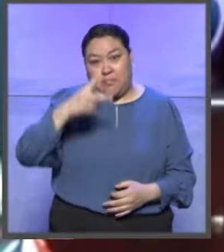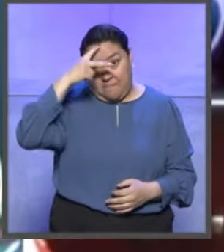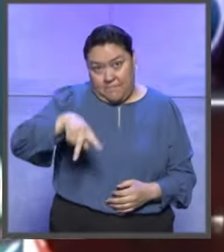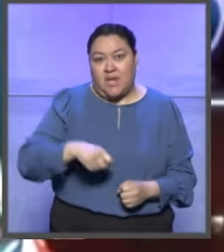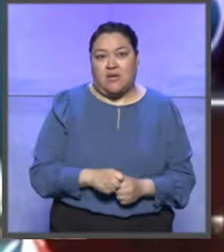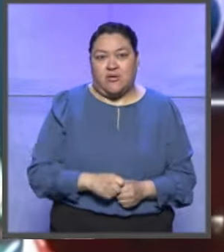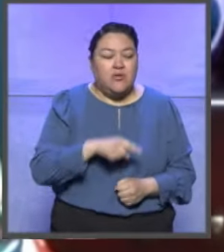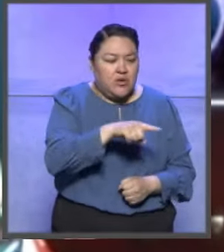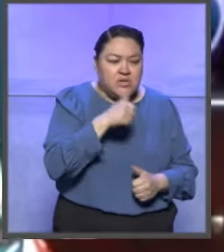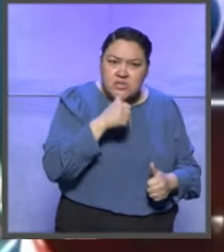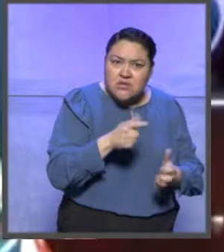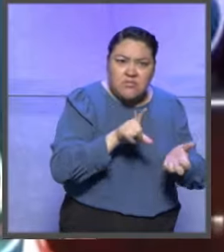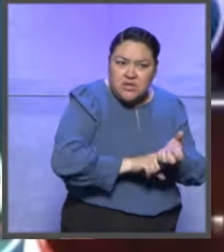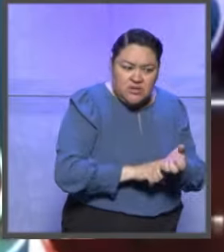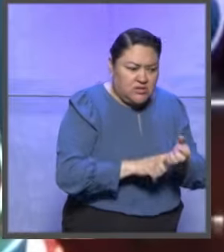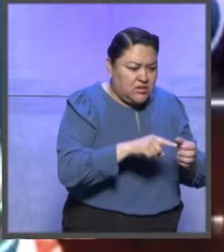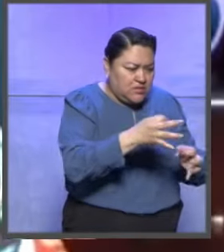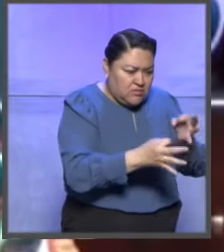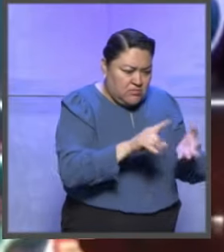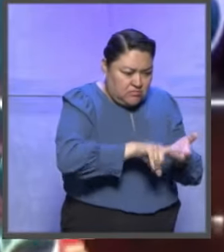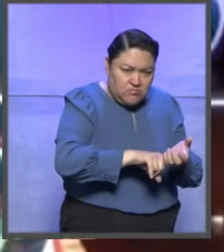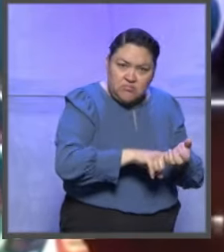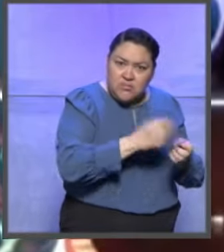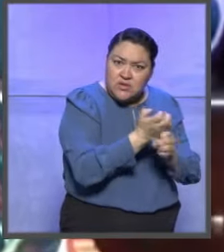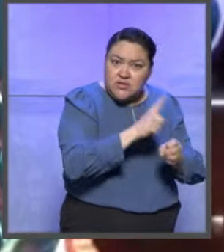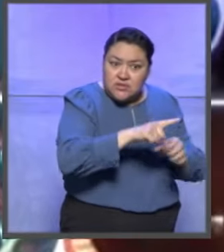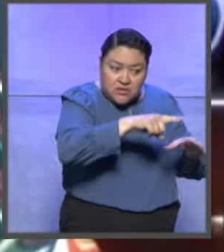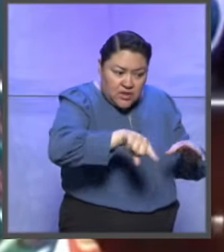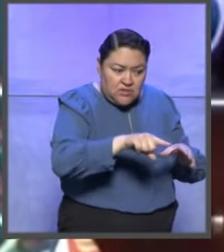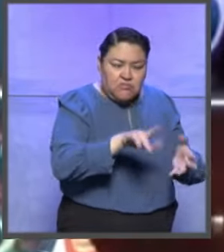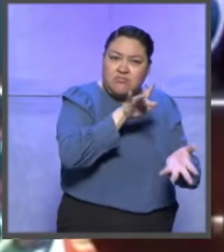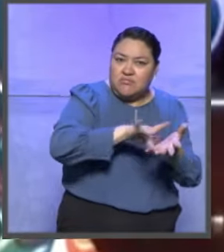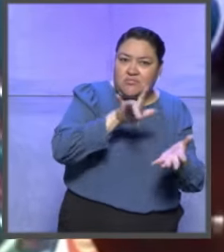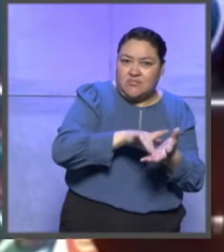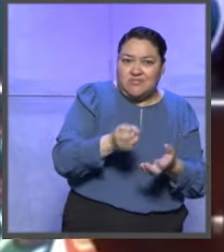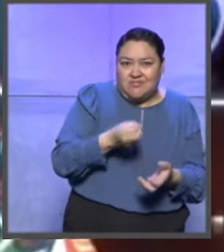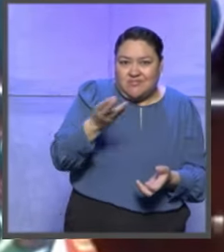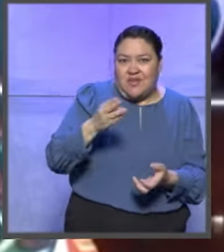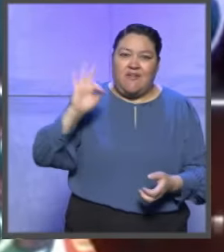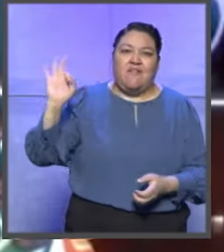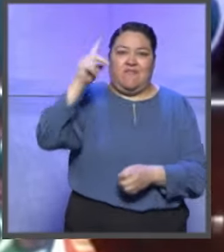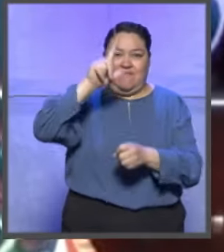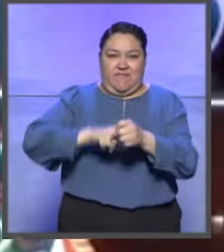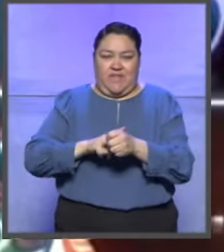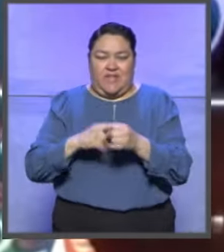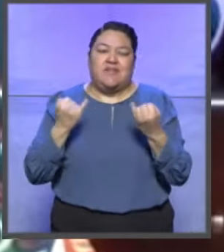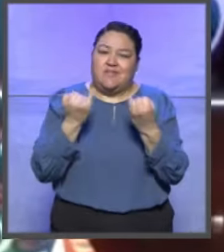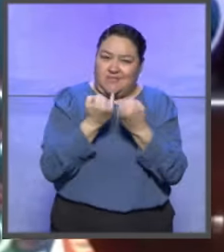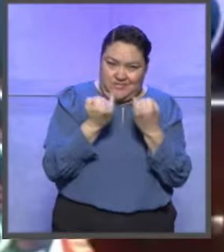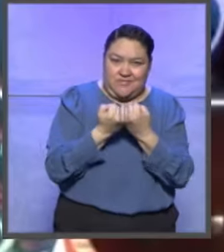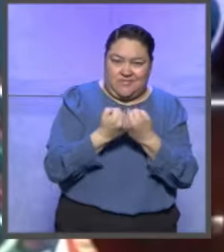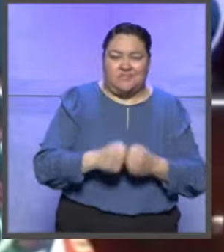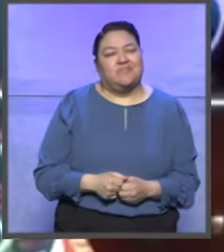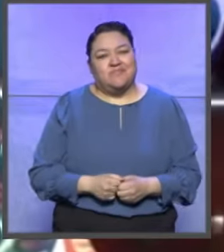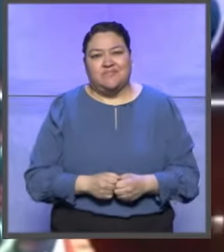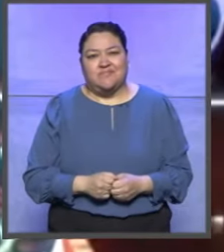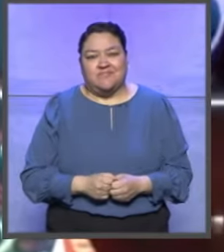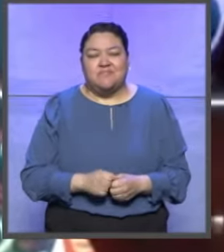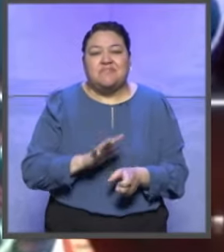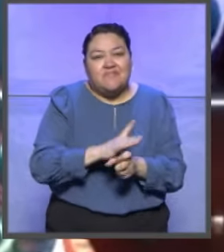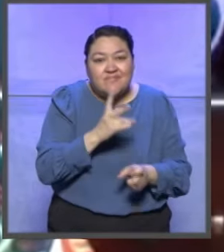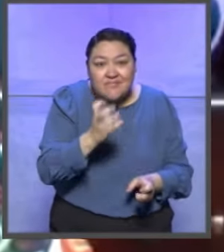de la democracia de nuestro país, siendo testigos de los avances y, por supuesto, hemos abonado a los retos que cada